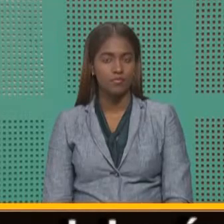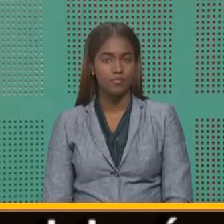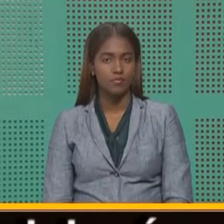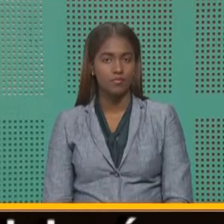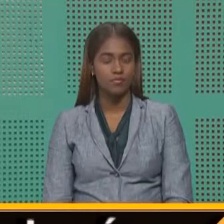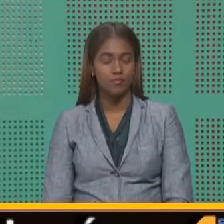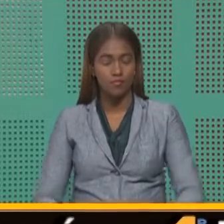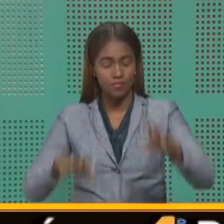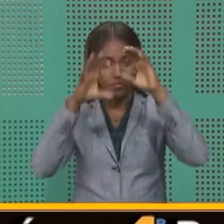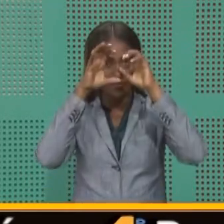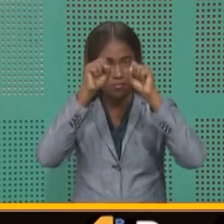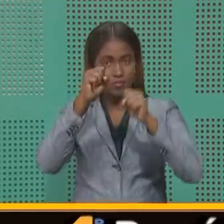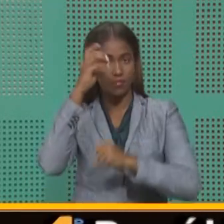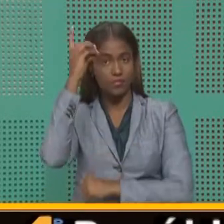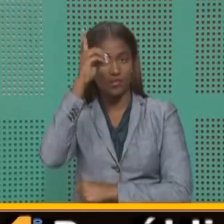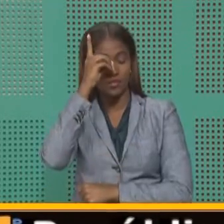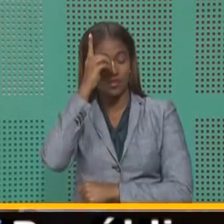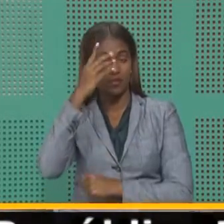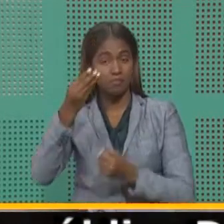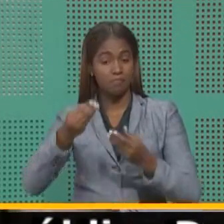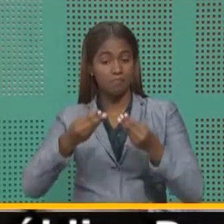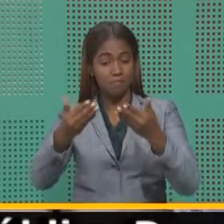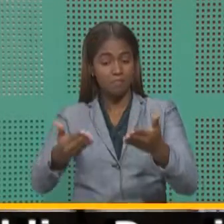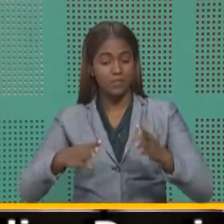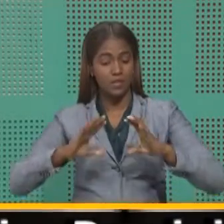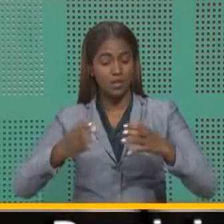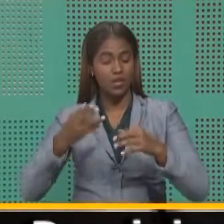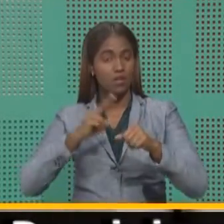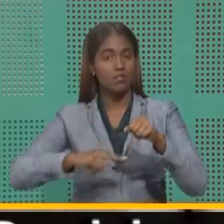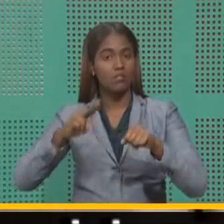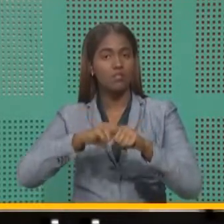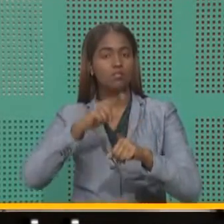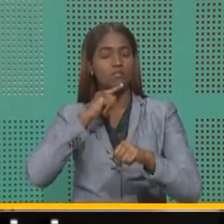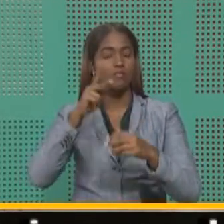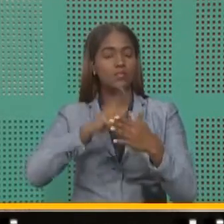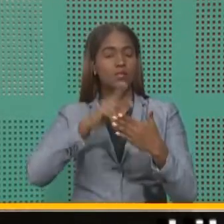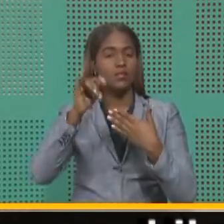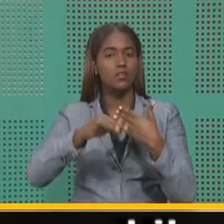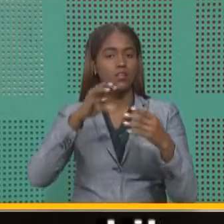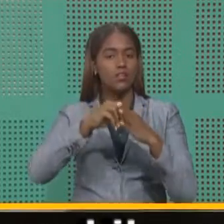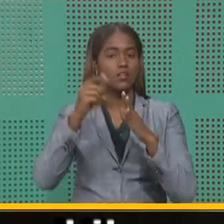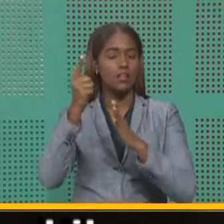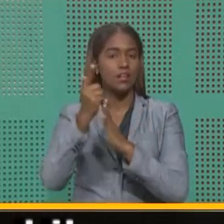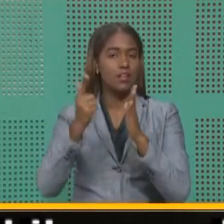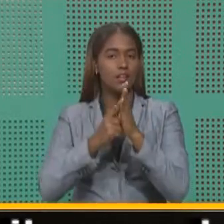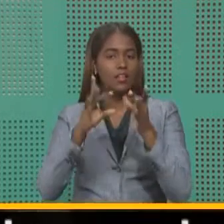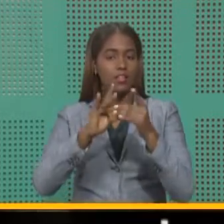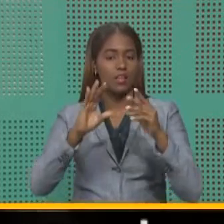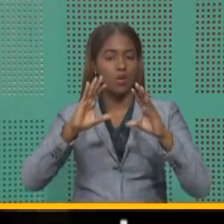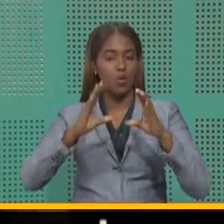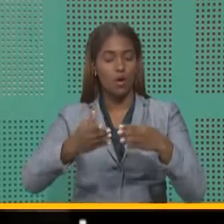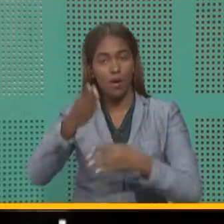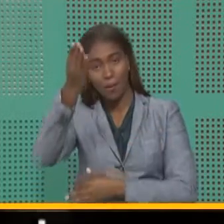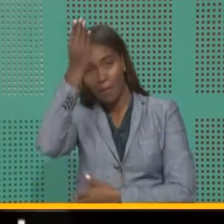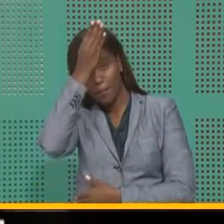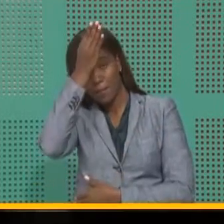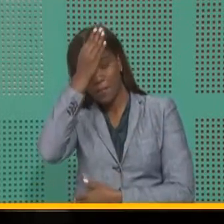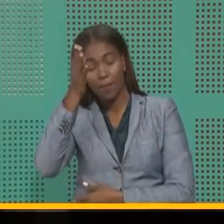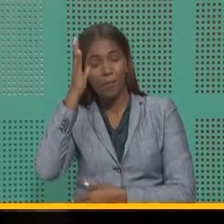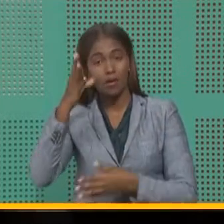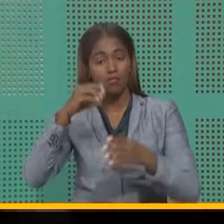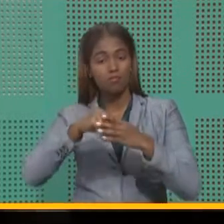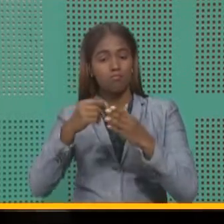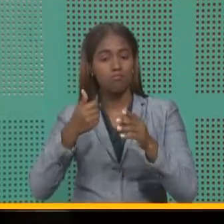y el presidente de la cnj la medida envió al congreso nacional el proyecto de ley de los cuerpos de bomberos que